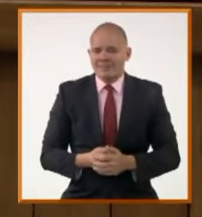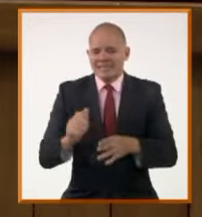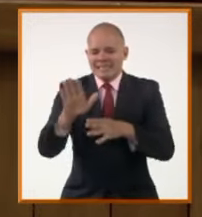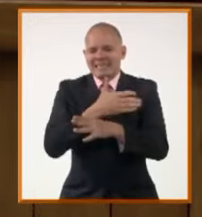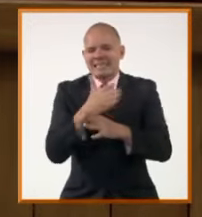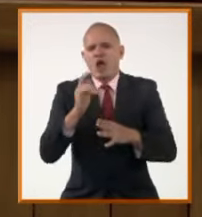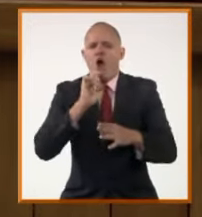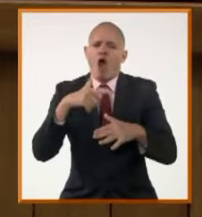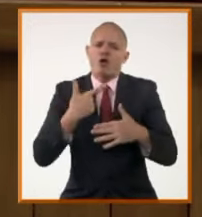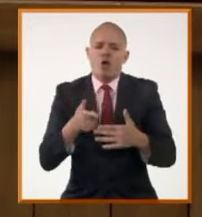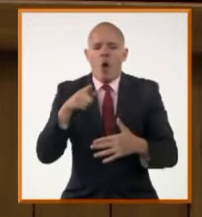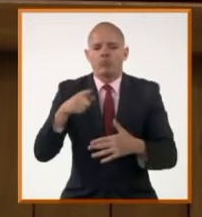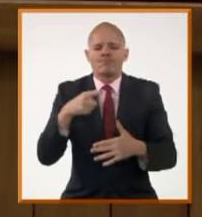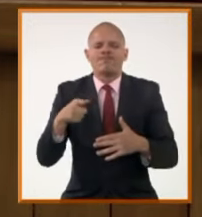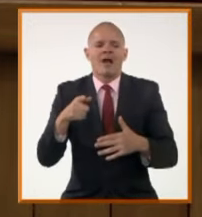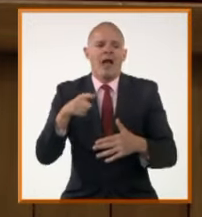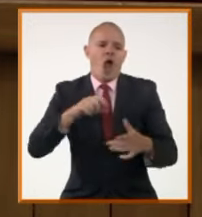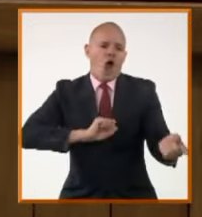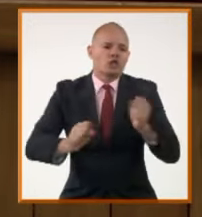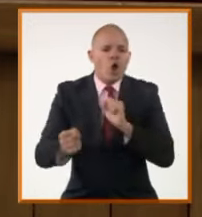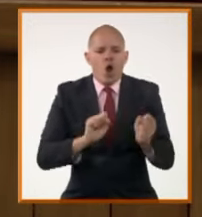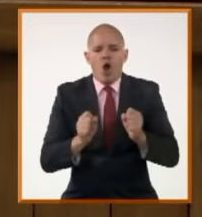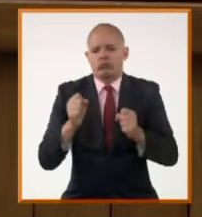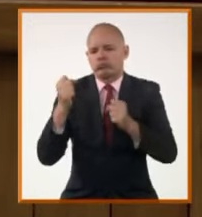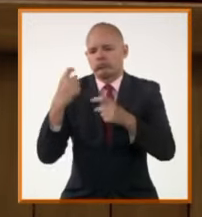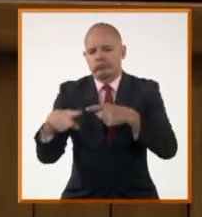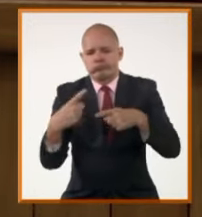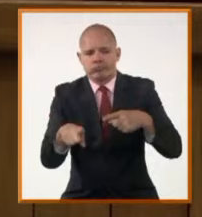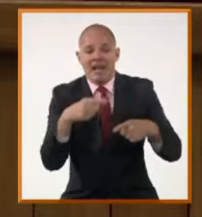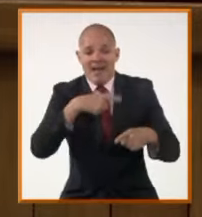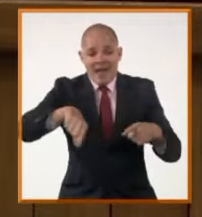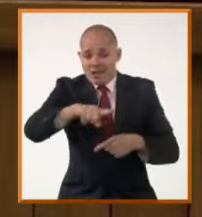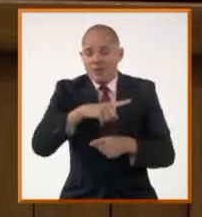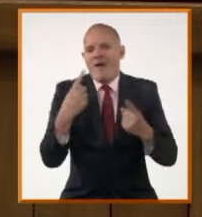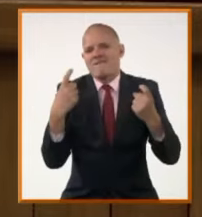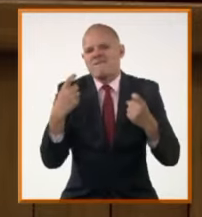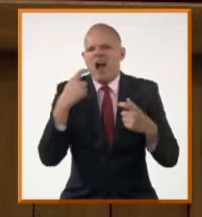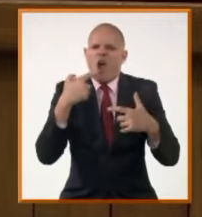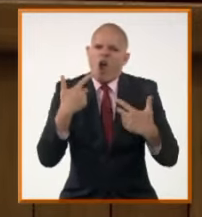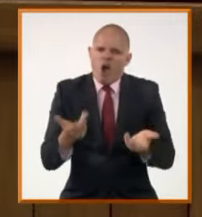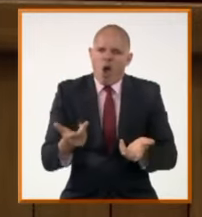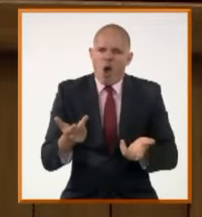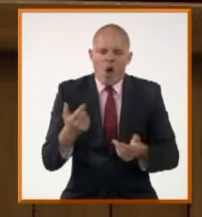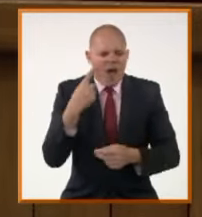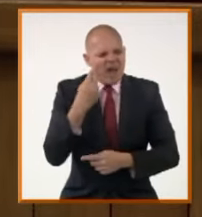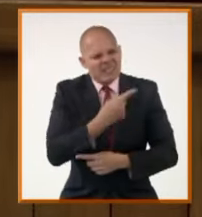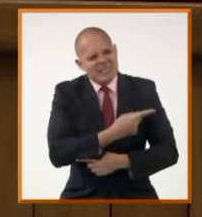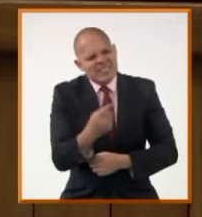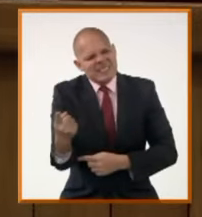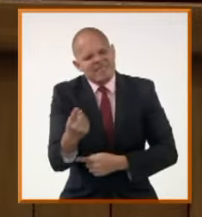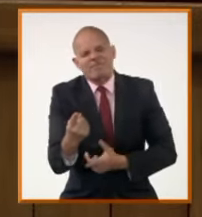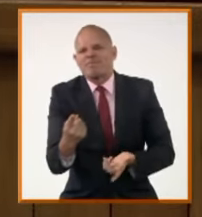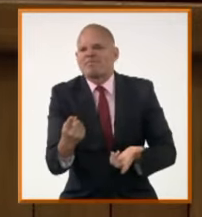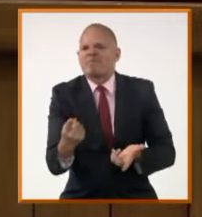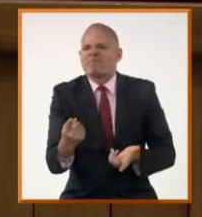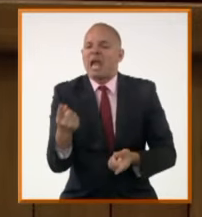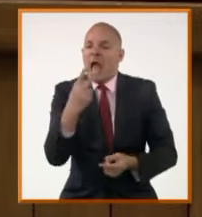correspondiente seguimiento y control en lo que ha incidido la deficiente actuación de muchos